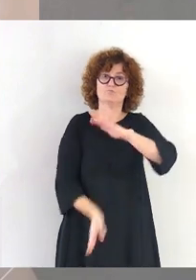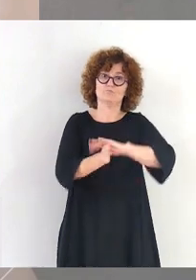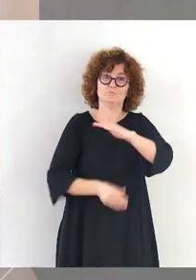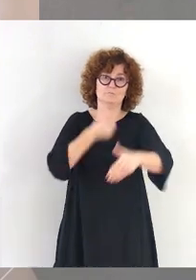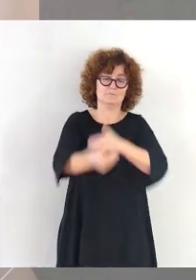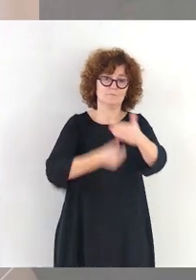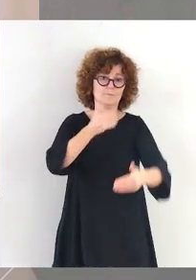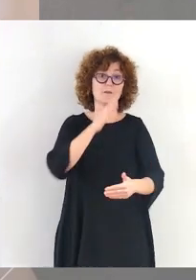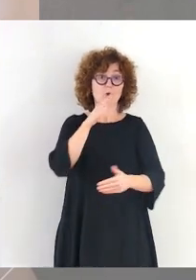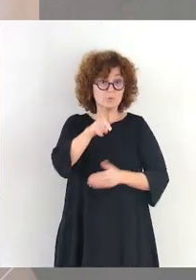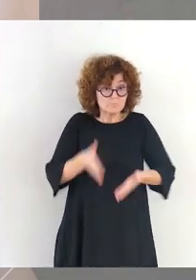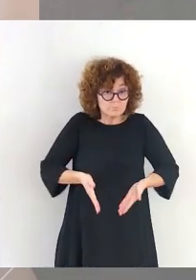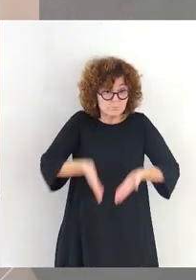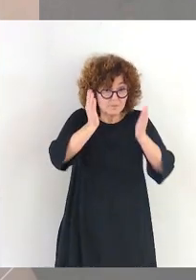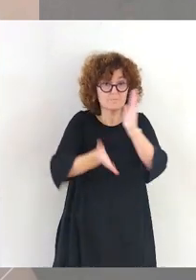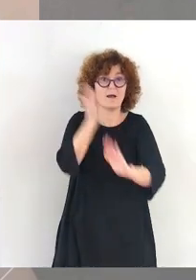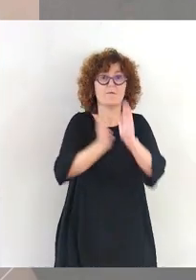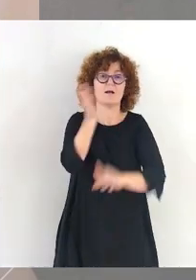camino porque es el camino